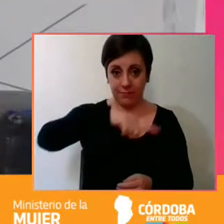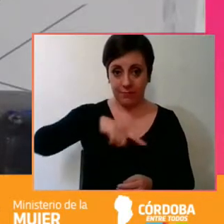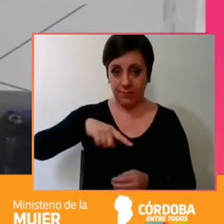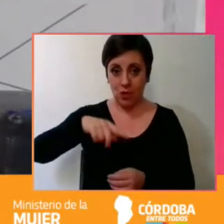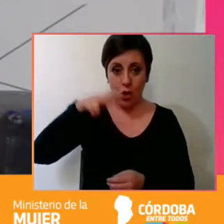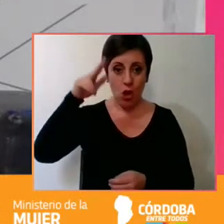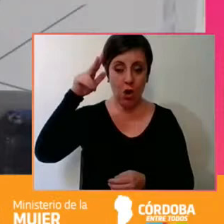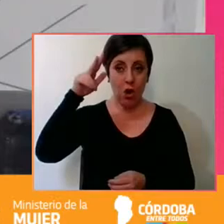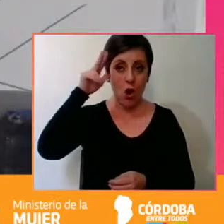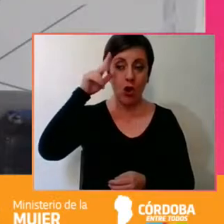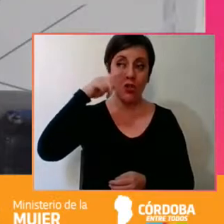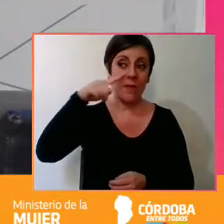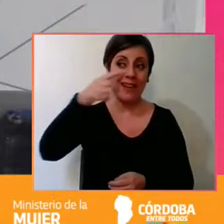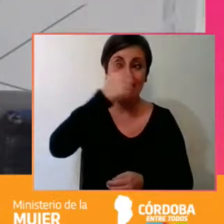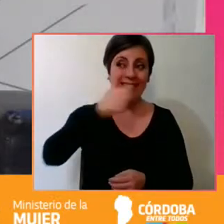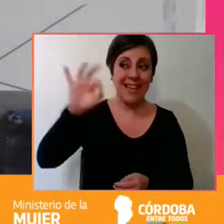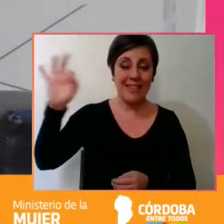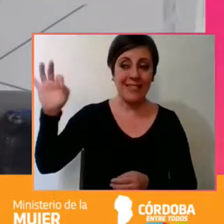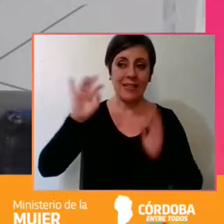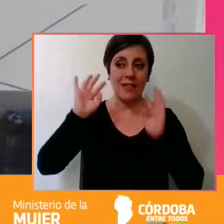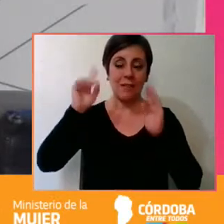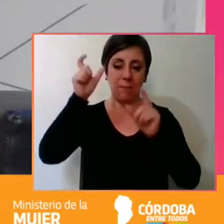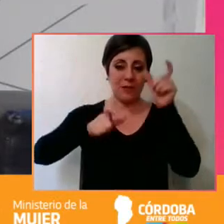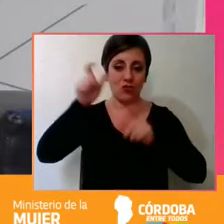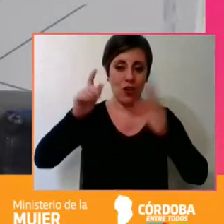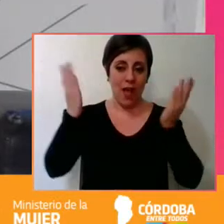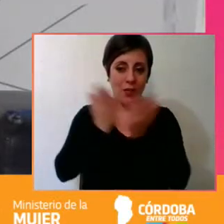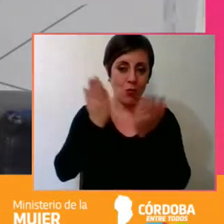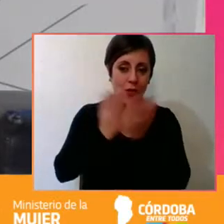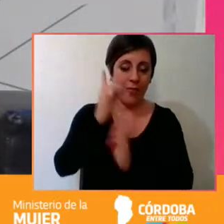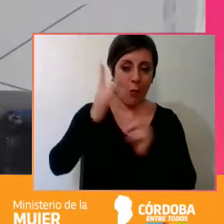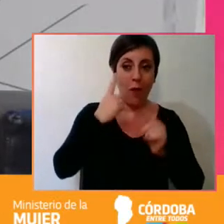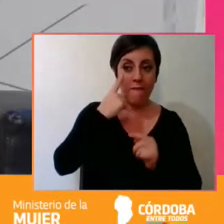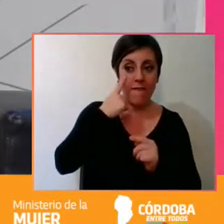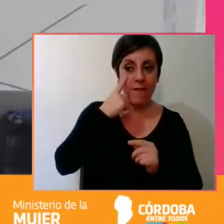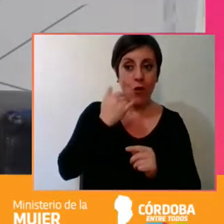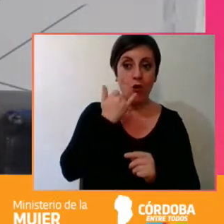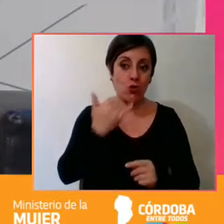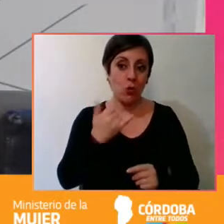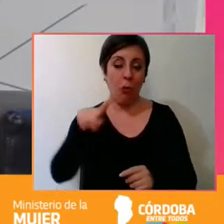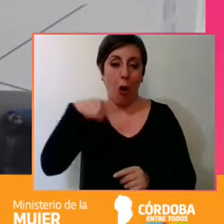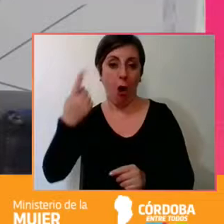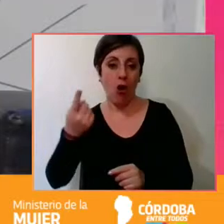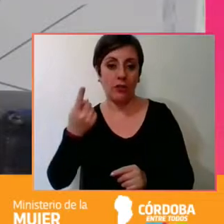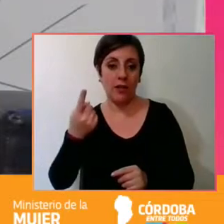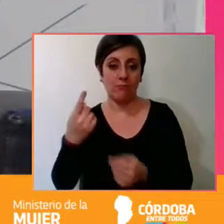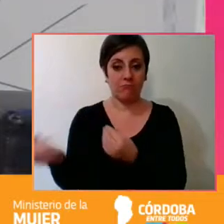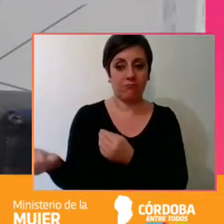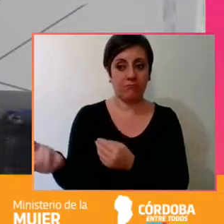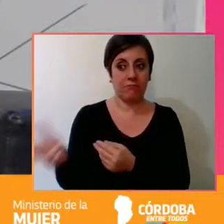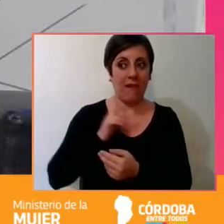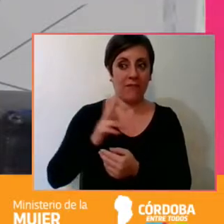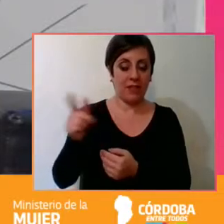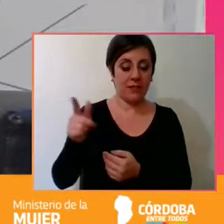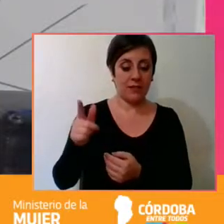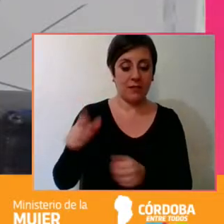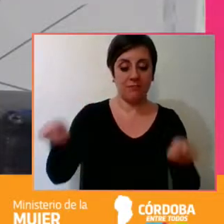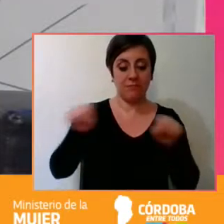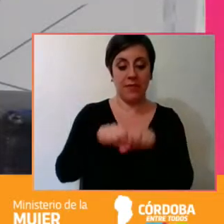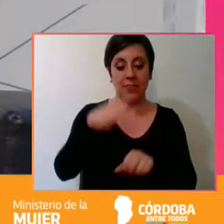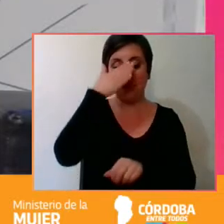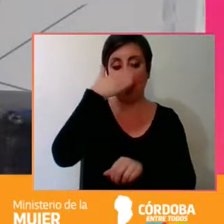8.600 personas estudiando, algunas lo ven en vivo y en directo, otras personas que nos van avisando se conectan luego o lo ven